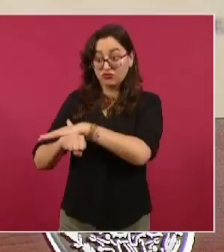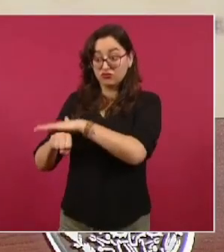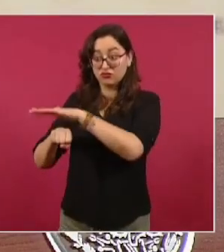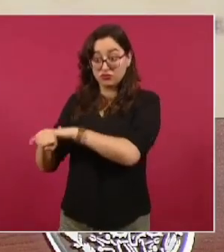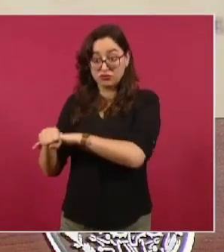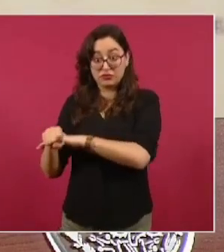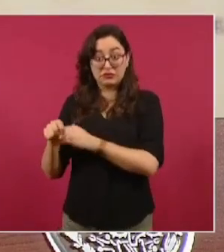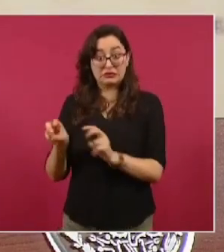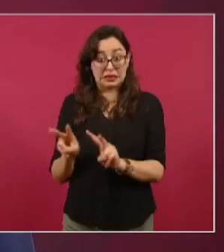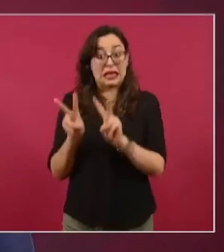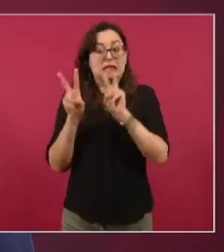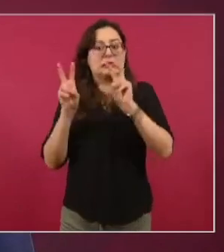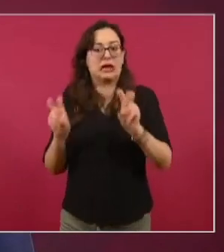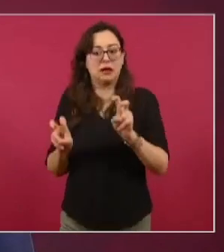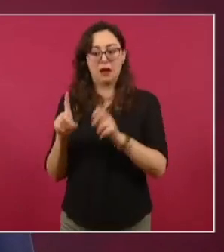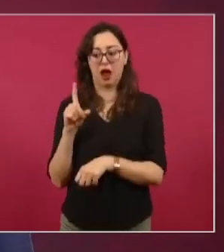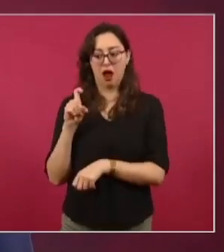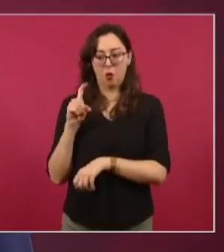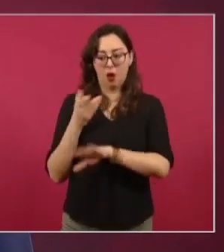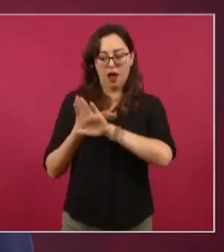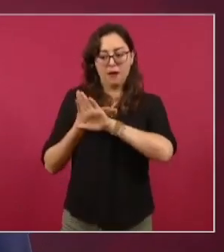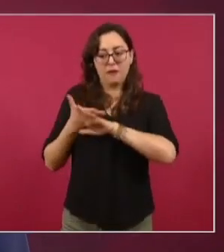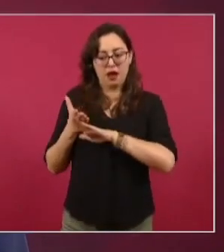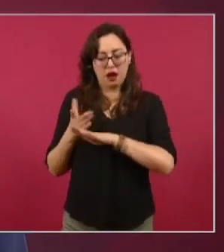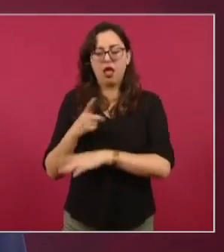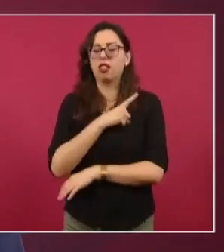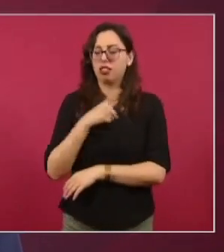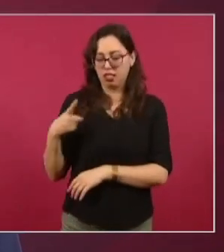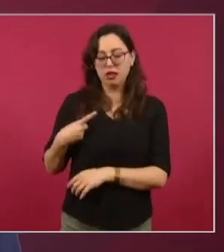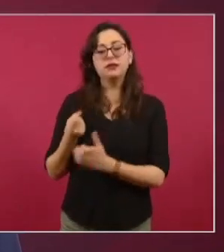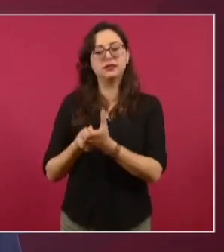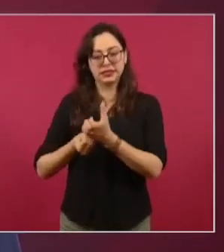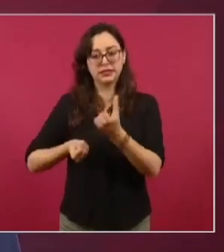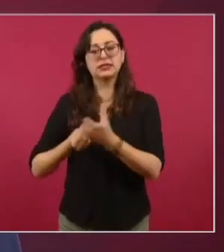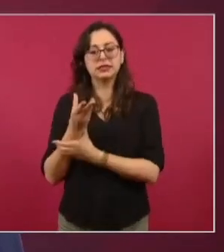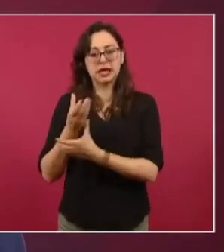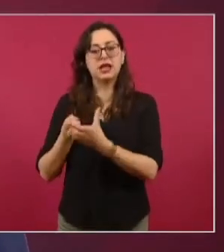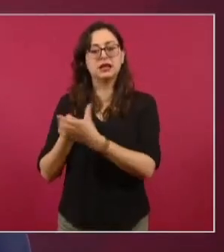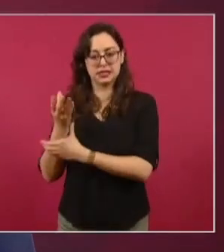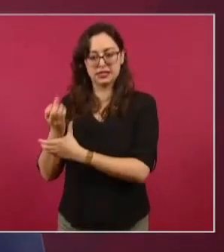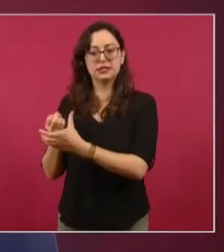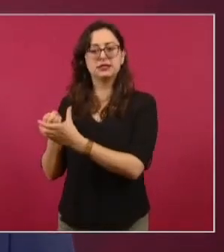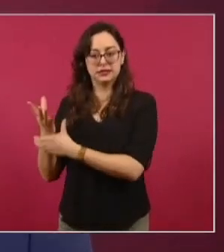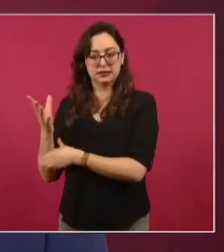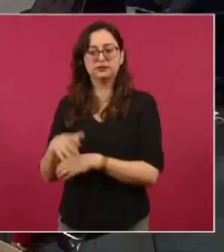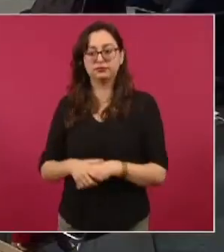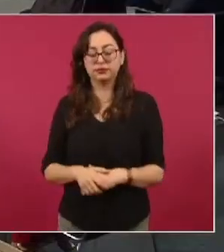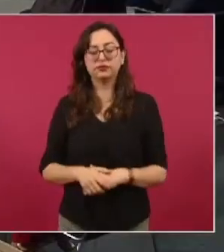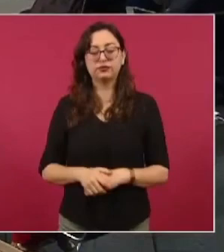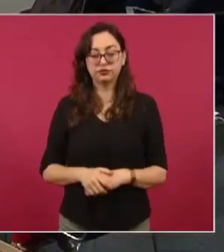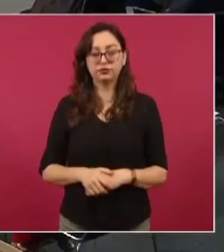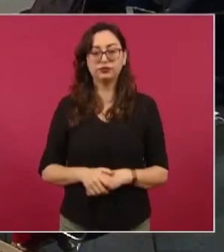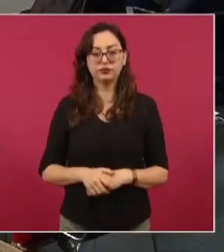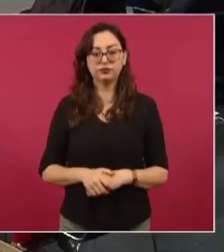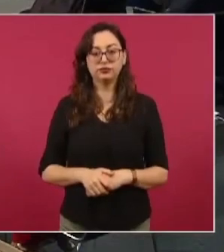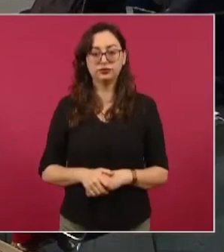políticos en este caso los que tienen que ver con